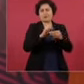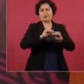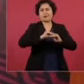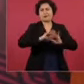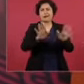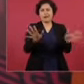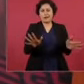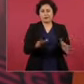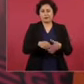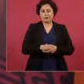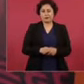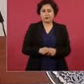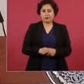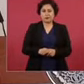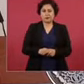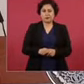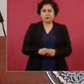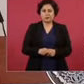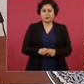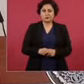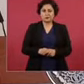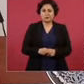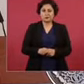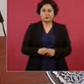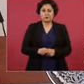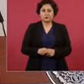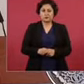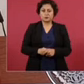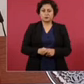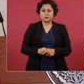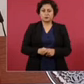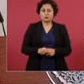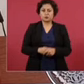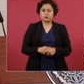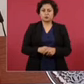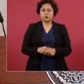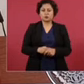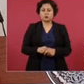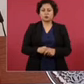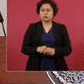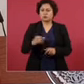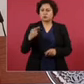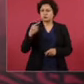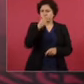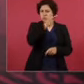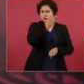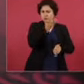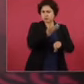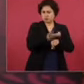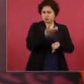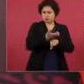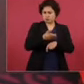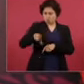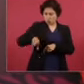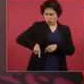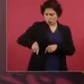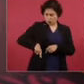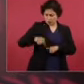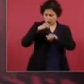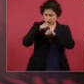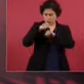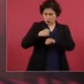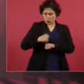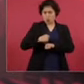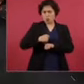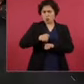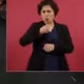¿sí? Y y un vocero, un representante